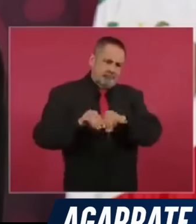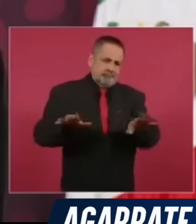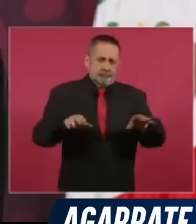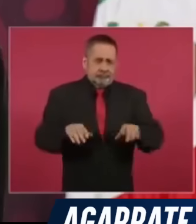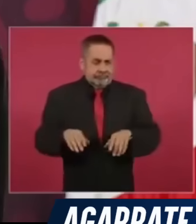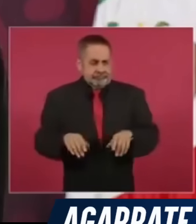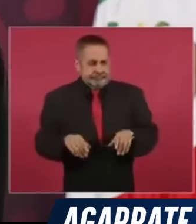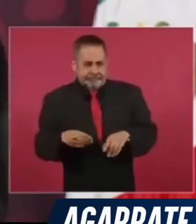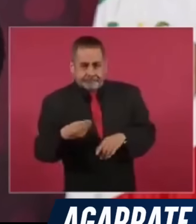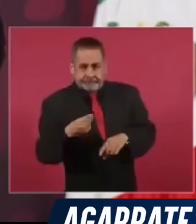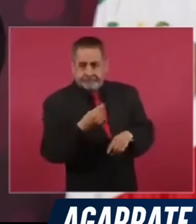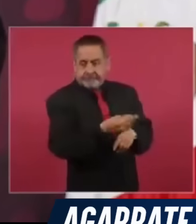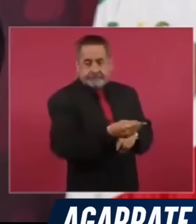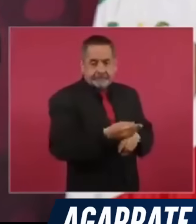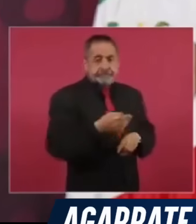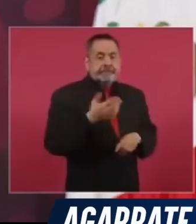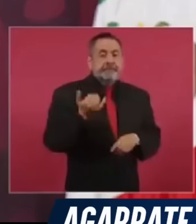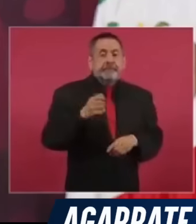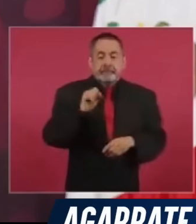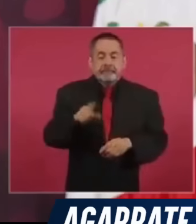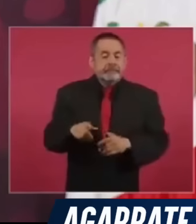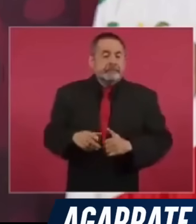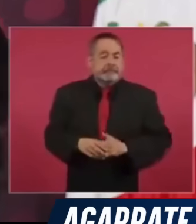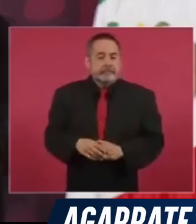conocer y